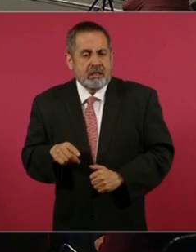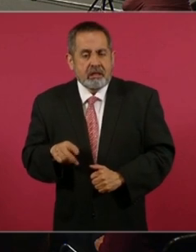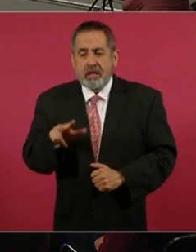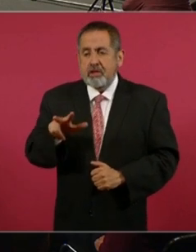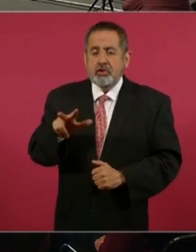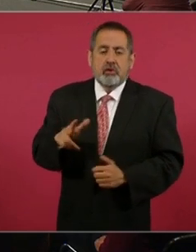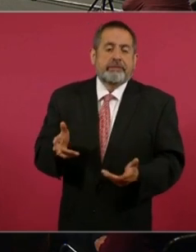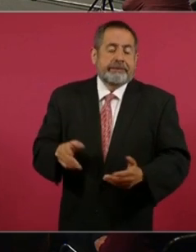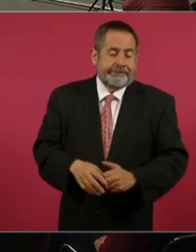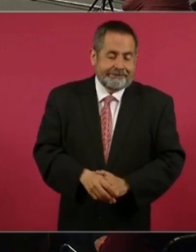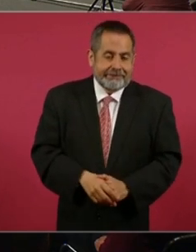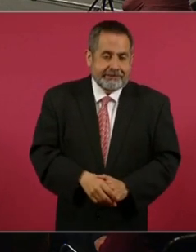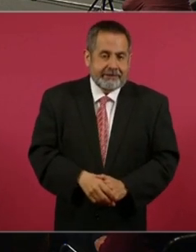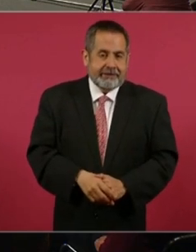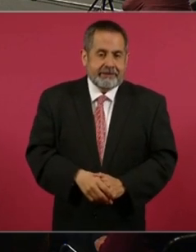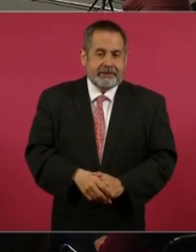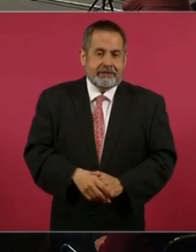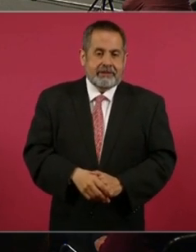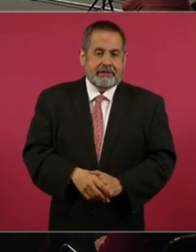18.